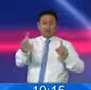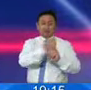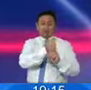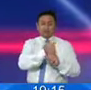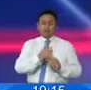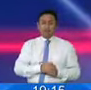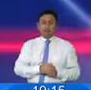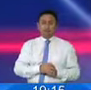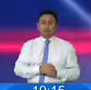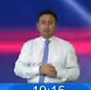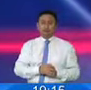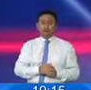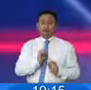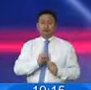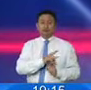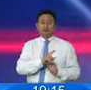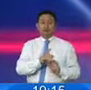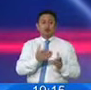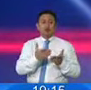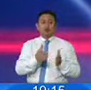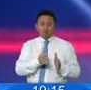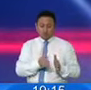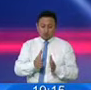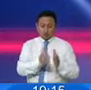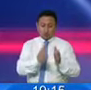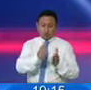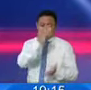de esta organización empleadas para el narcotráfico en